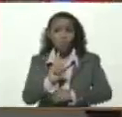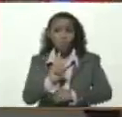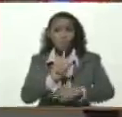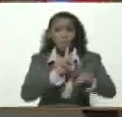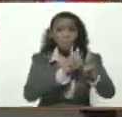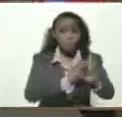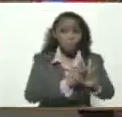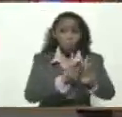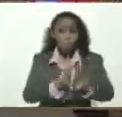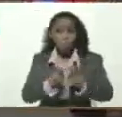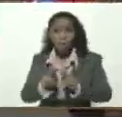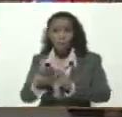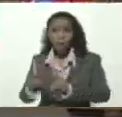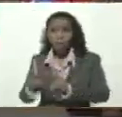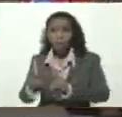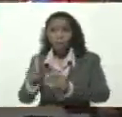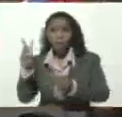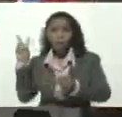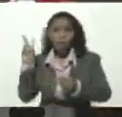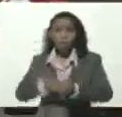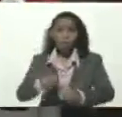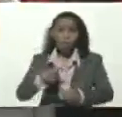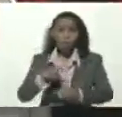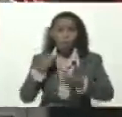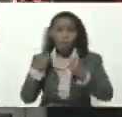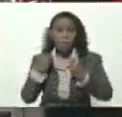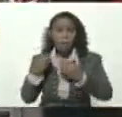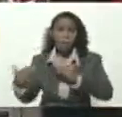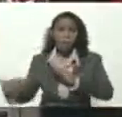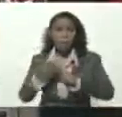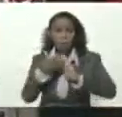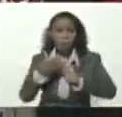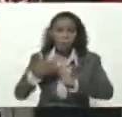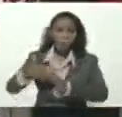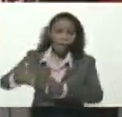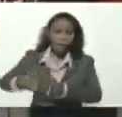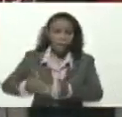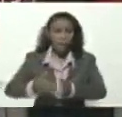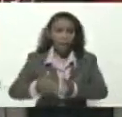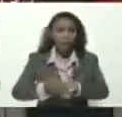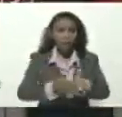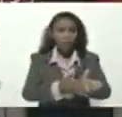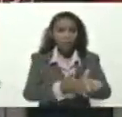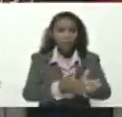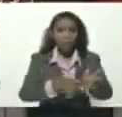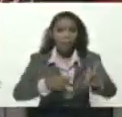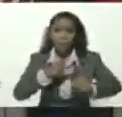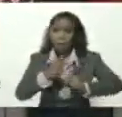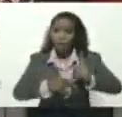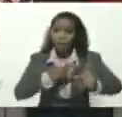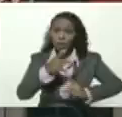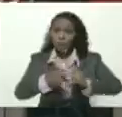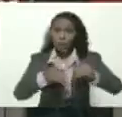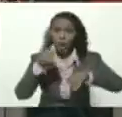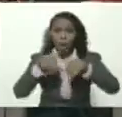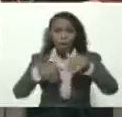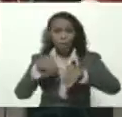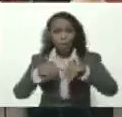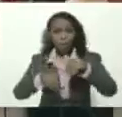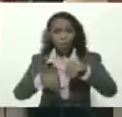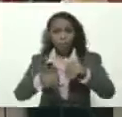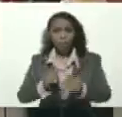planes violentos para afectar el curso del proceso electoral.